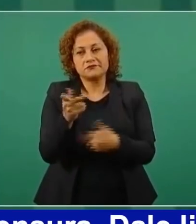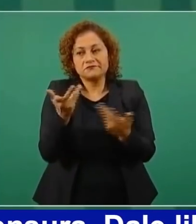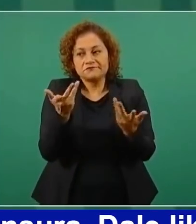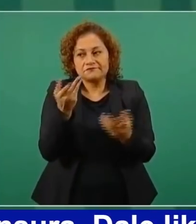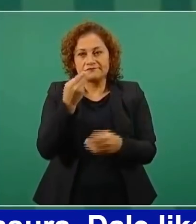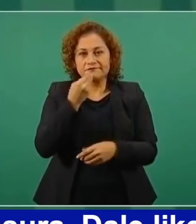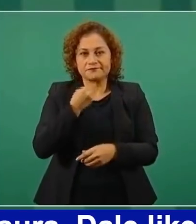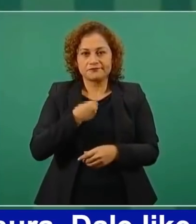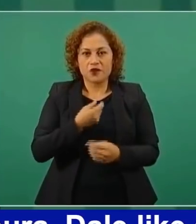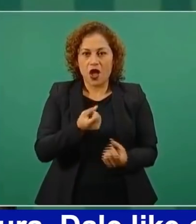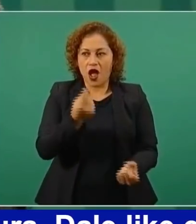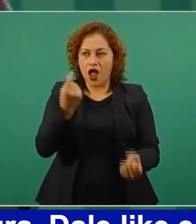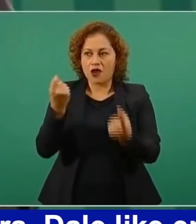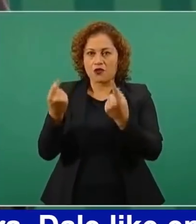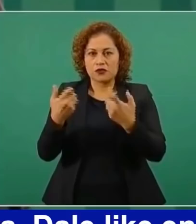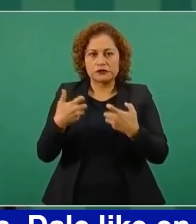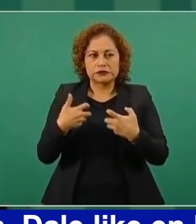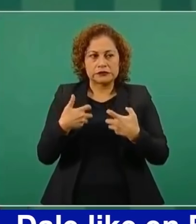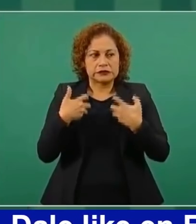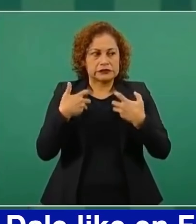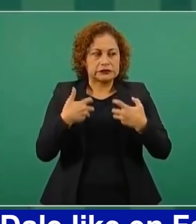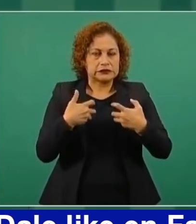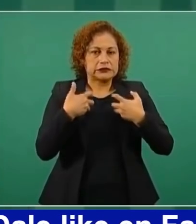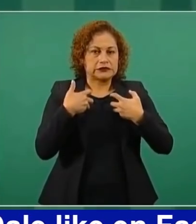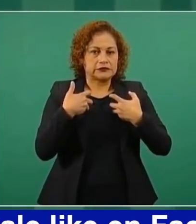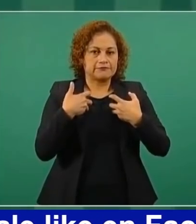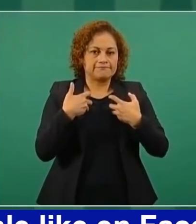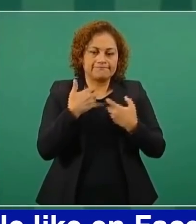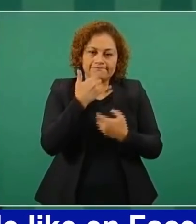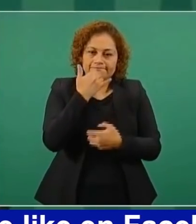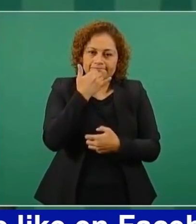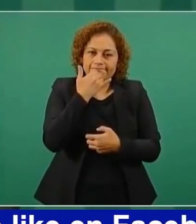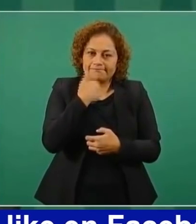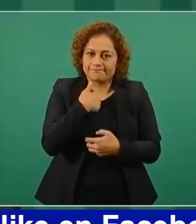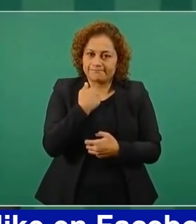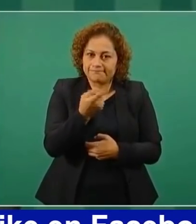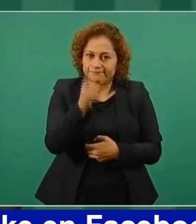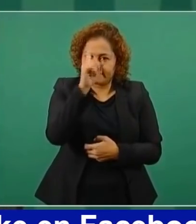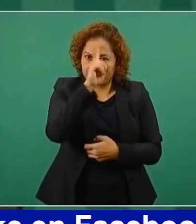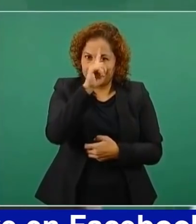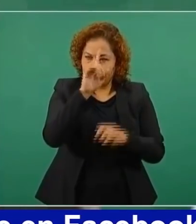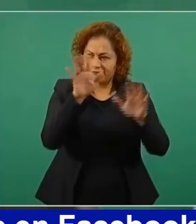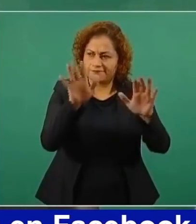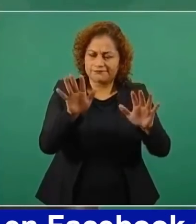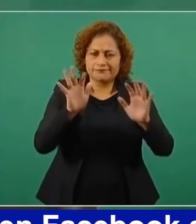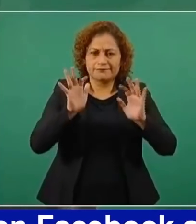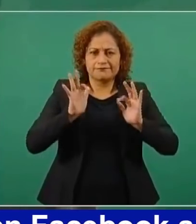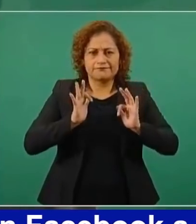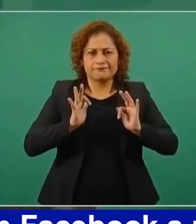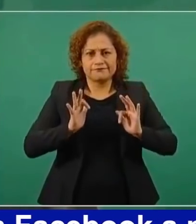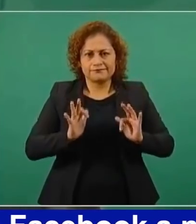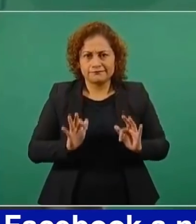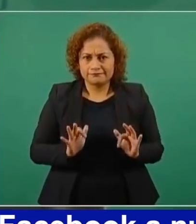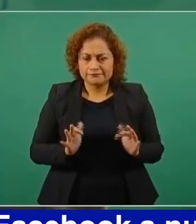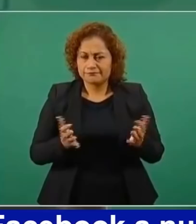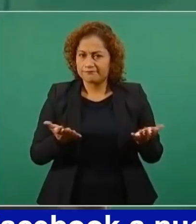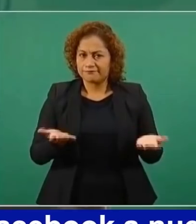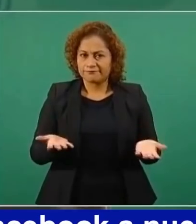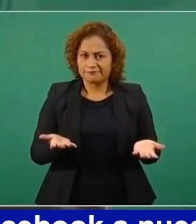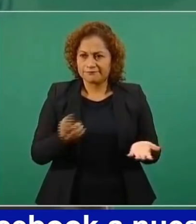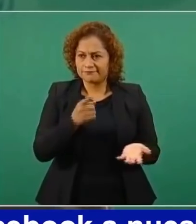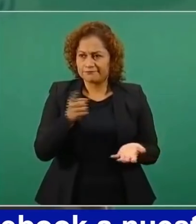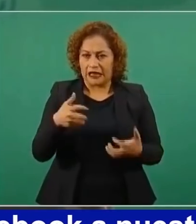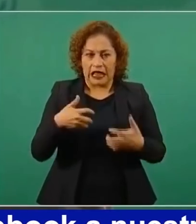pero es recomendarles que lo tomen con calma, ¿sí? Que no hagan